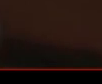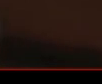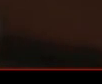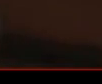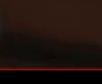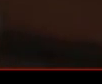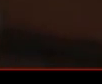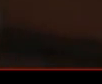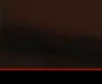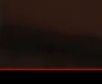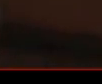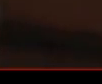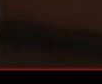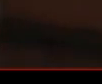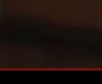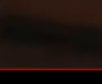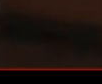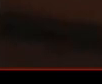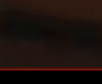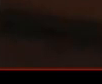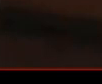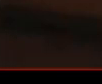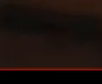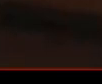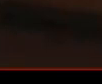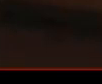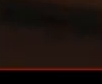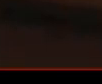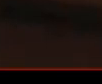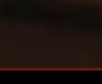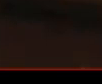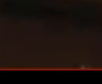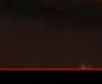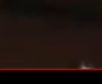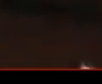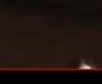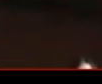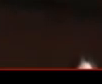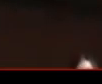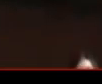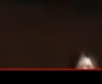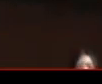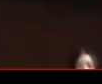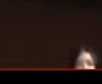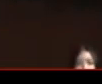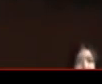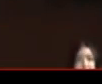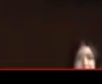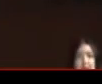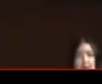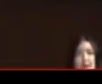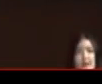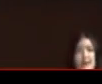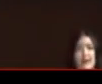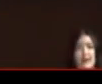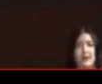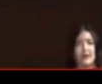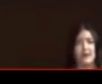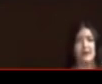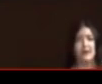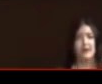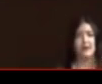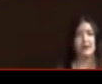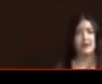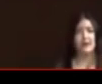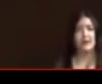rechazo cada una de las declaraciones del canciller Álvaro Leiva. Absolutamente irresponsable y grosero con